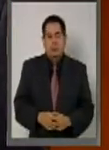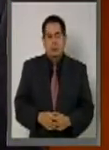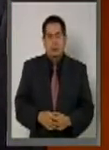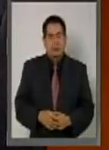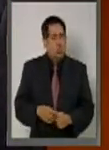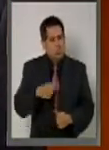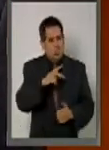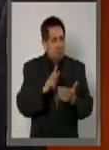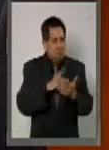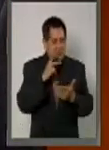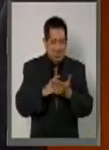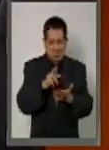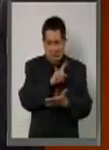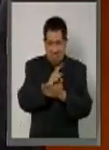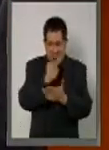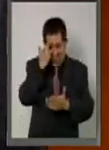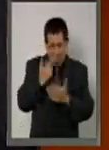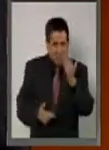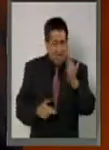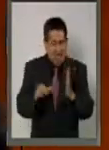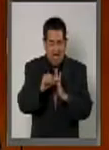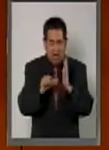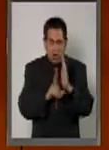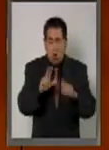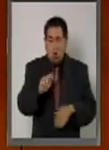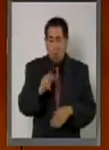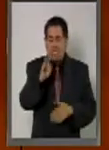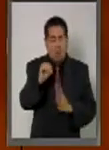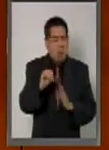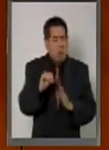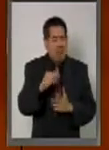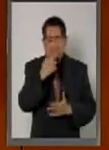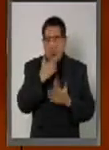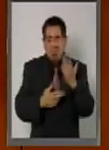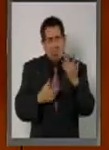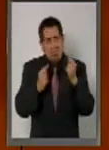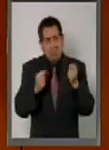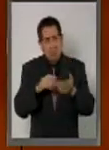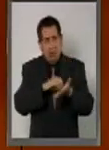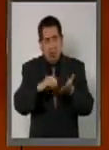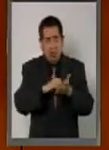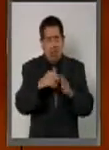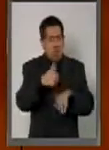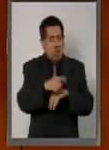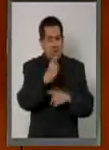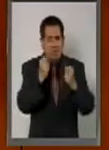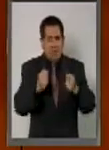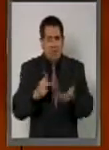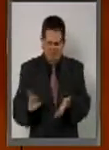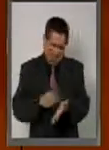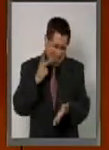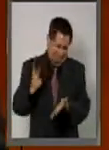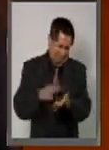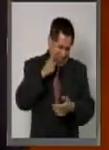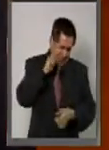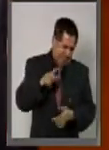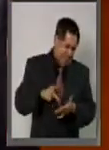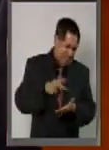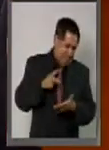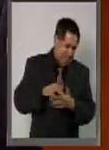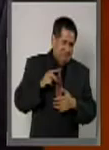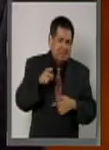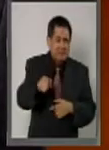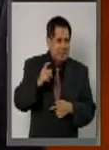Violan el artículo 89 constitucional, fracción décima, sistemáticamente, que